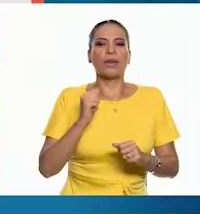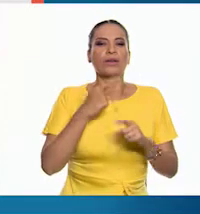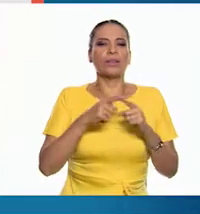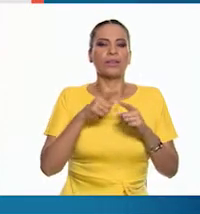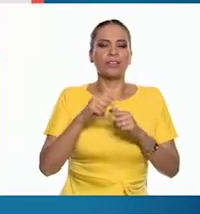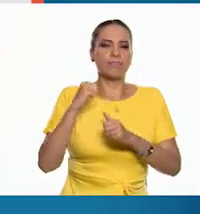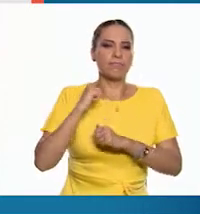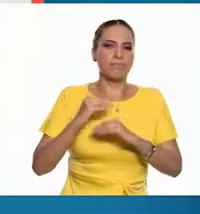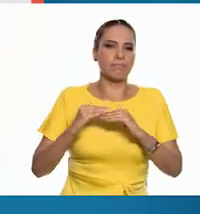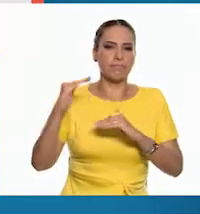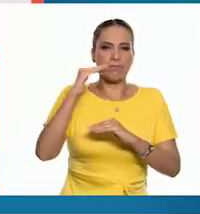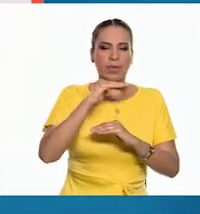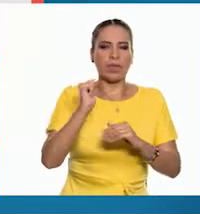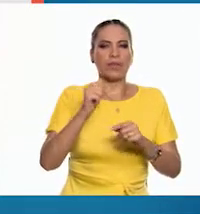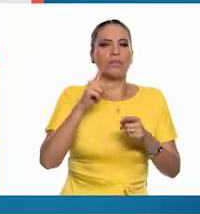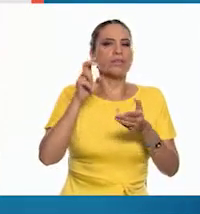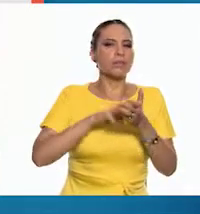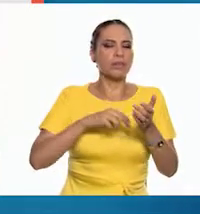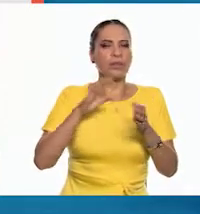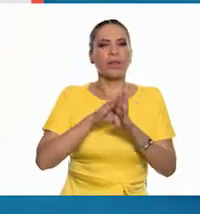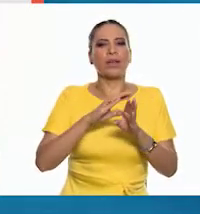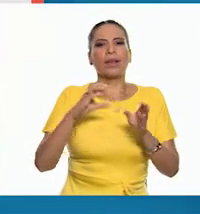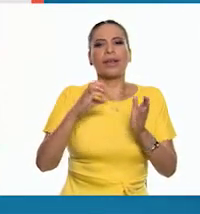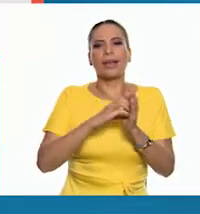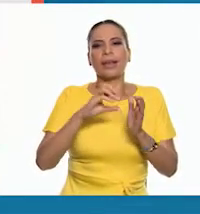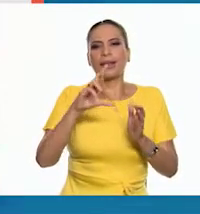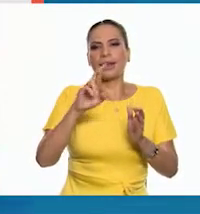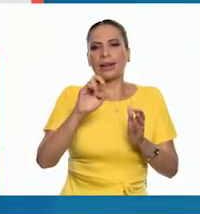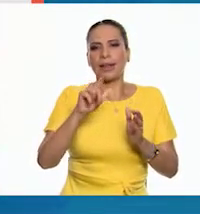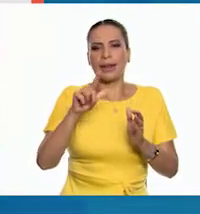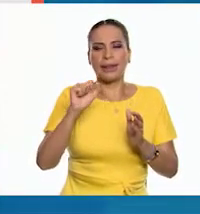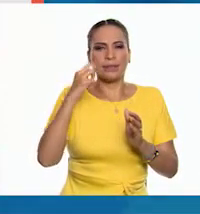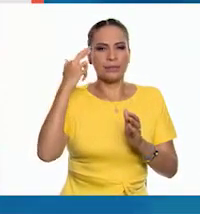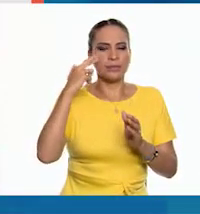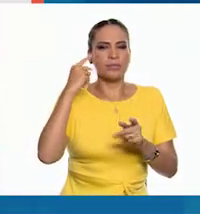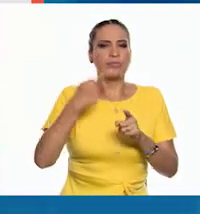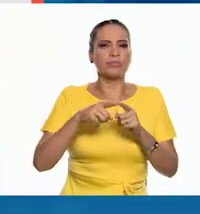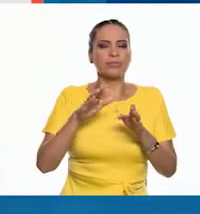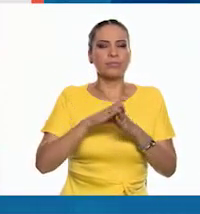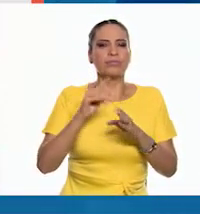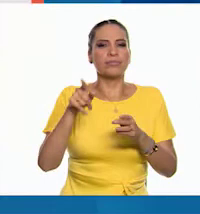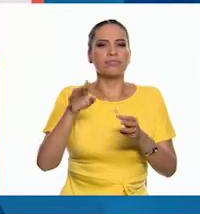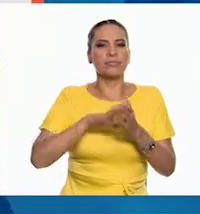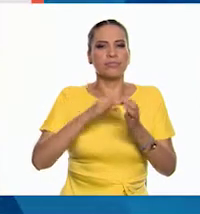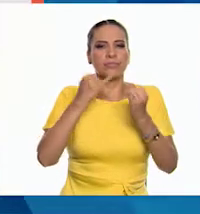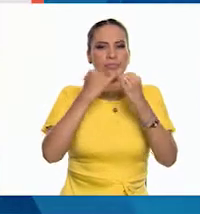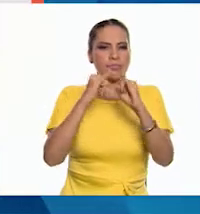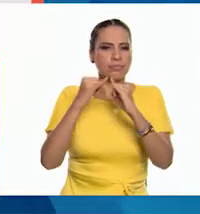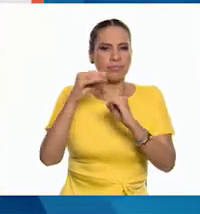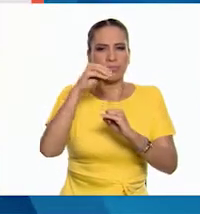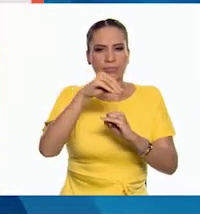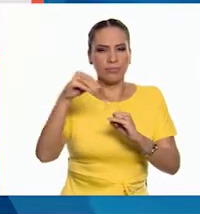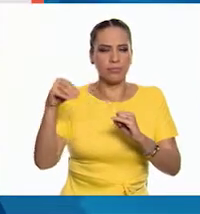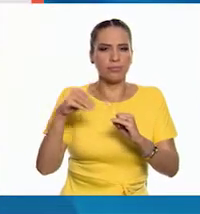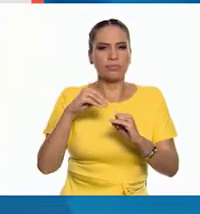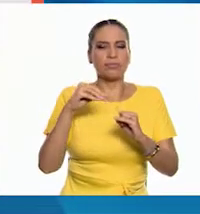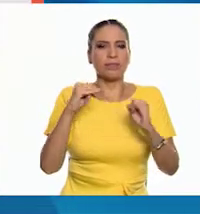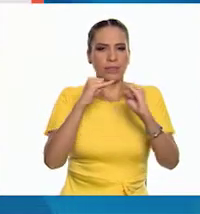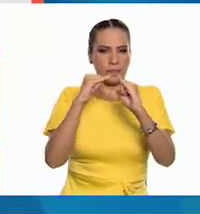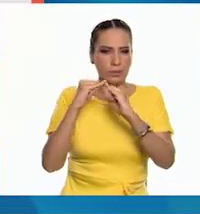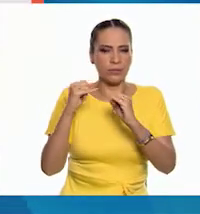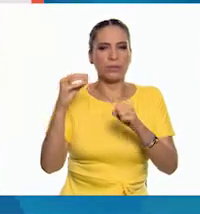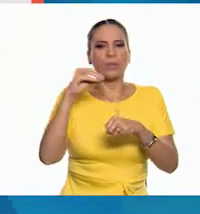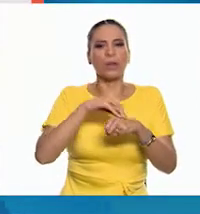alcaldías mayores, corregimientos y cajas reales. Y al establecer el sistema de intendencias, disminuyeron la autoridad del